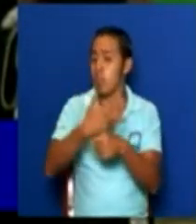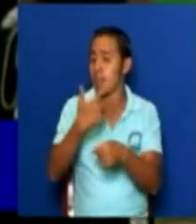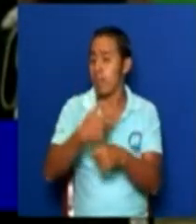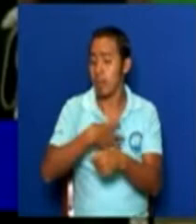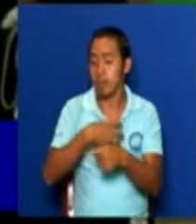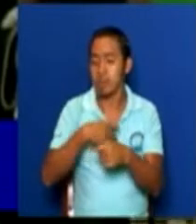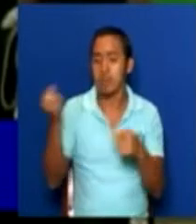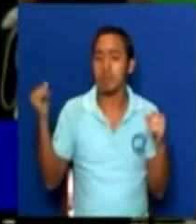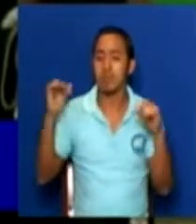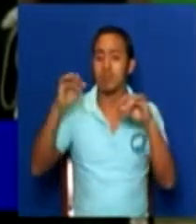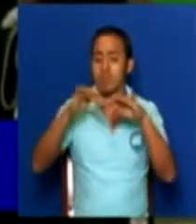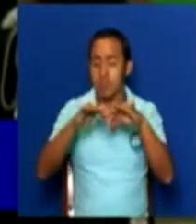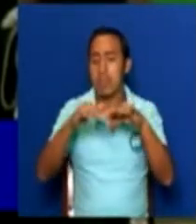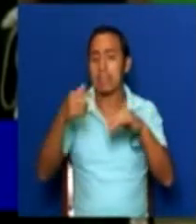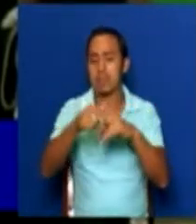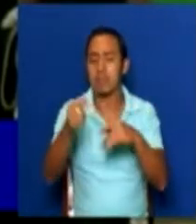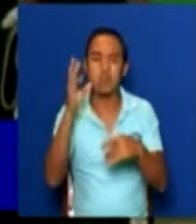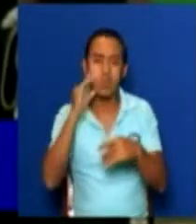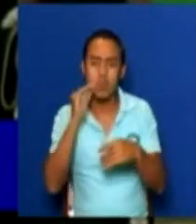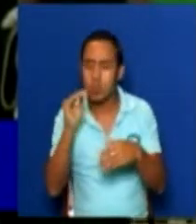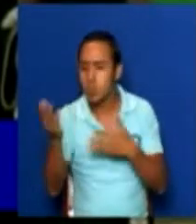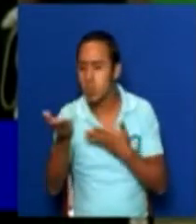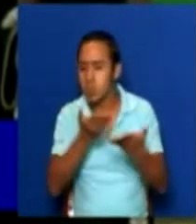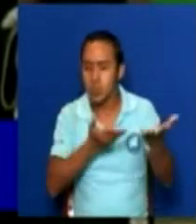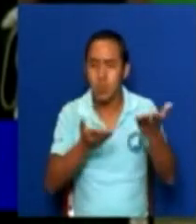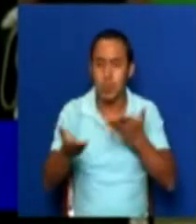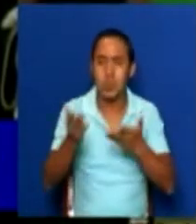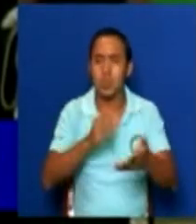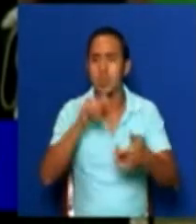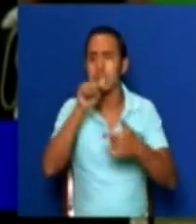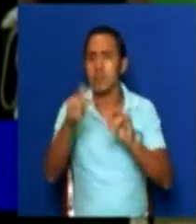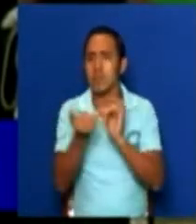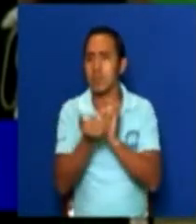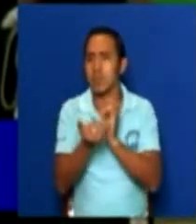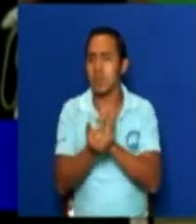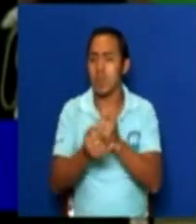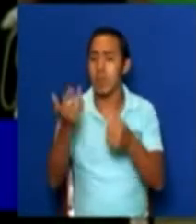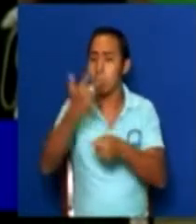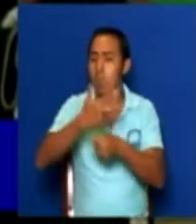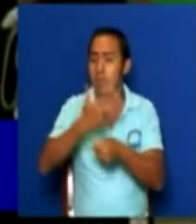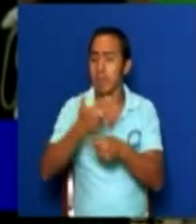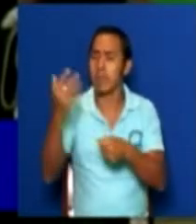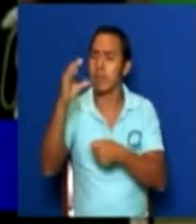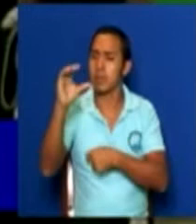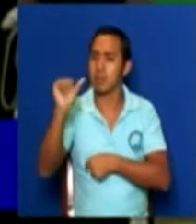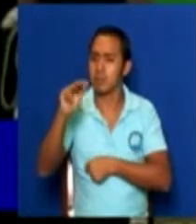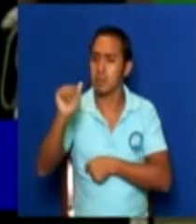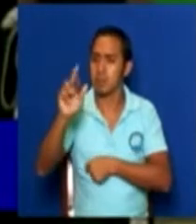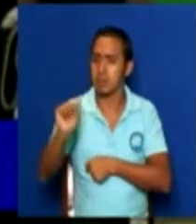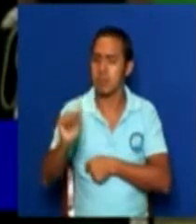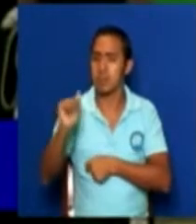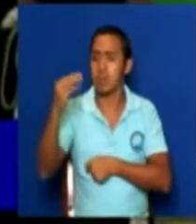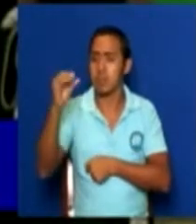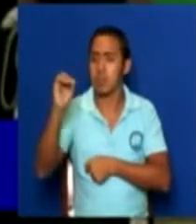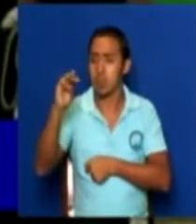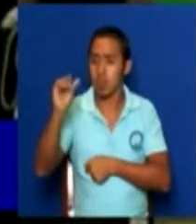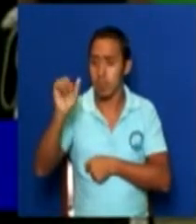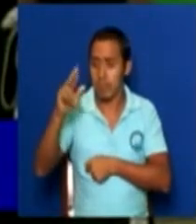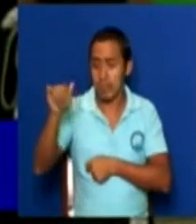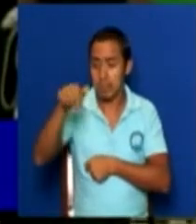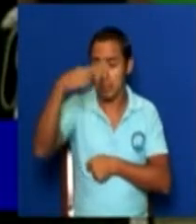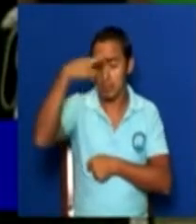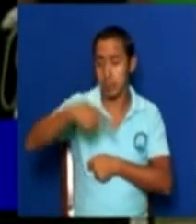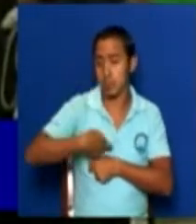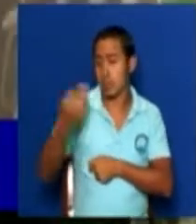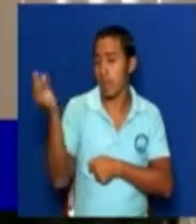nos permitió un acercamiento con las colegas de la Cámara de Comercio de Guatemala, que son las que organizan este foro, porque